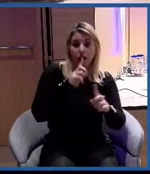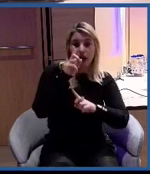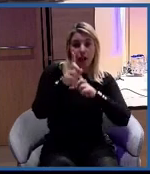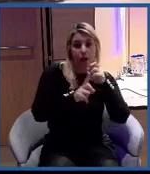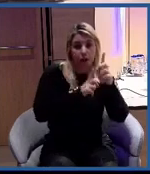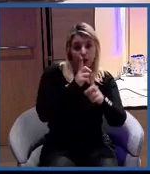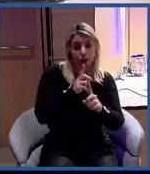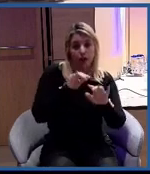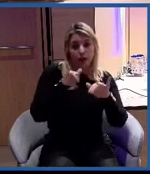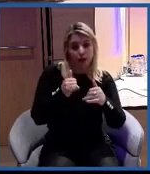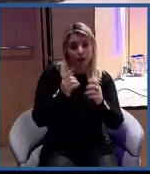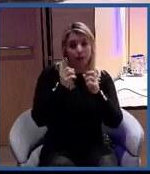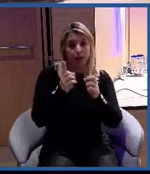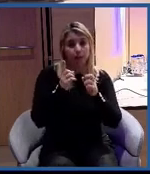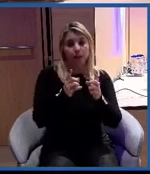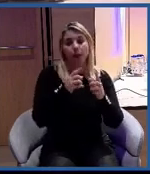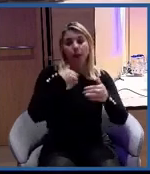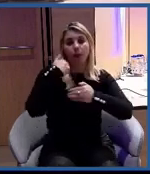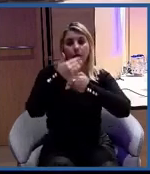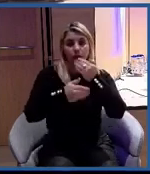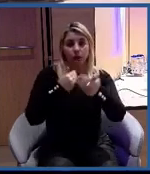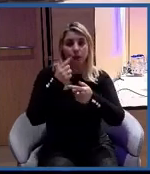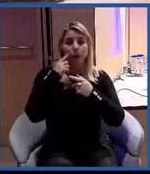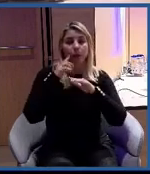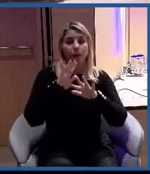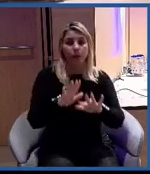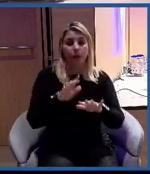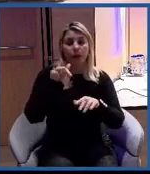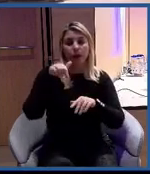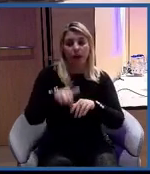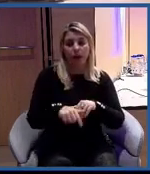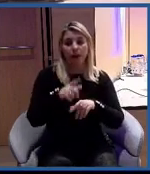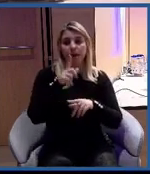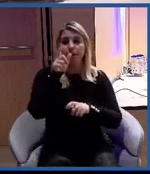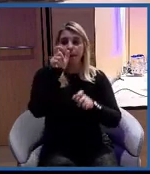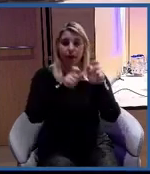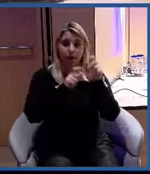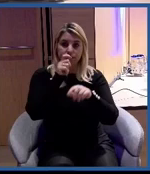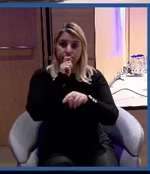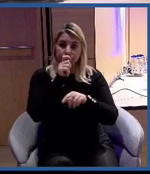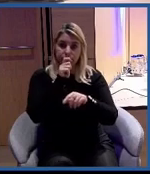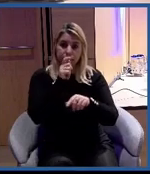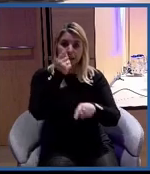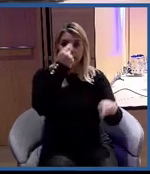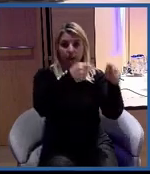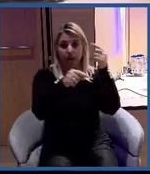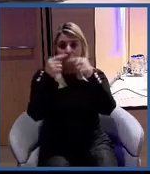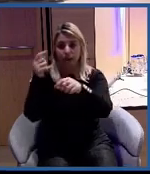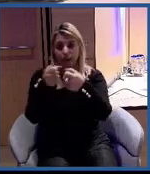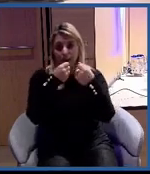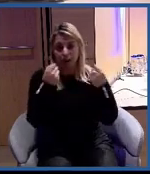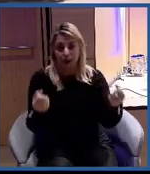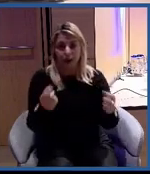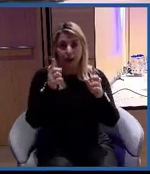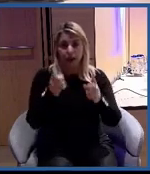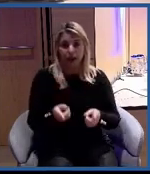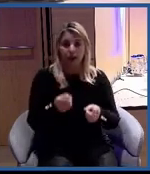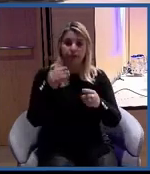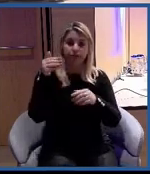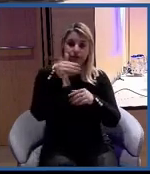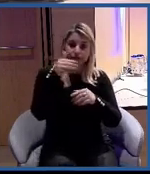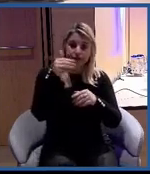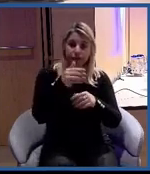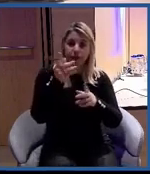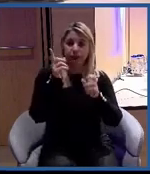de de lo que implican estos procesos acá van a ver periodistas de distintos medios activistas integrantes de la sociedad